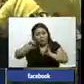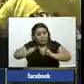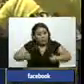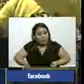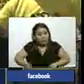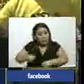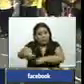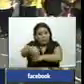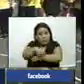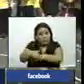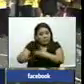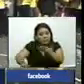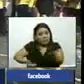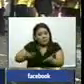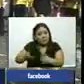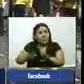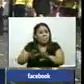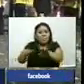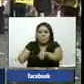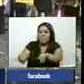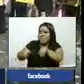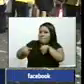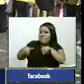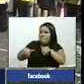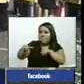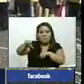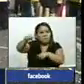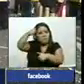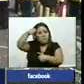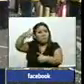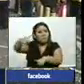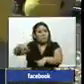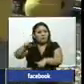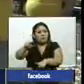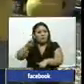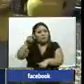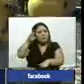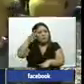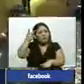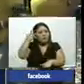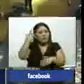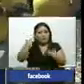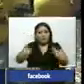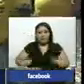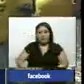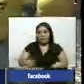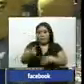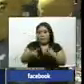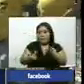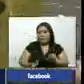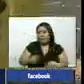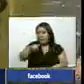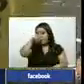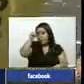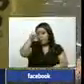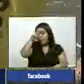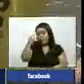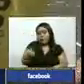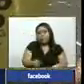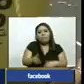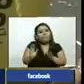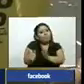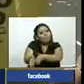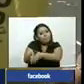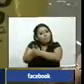servicio público para que se abstengan a aprobarlos porque según ellos violentan los derechos de los trabajadores. Piden que